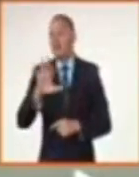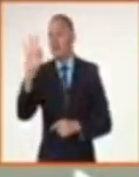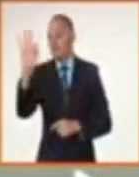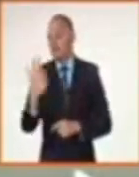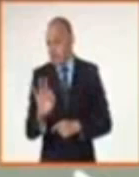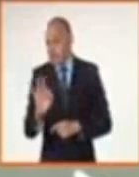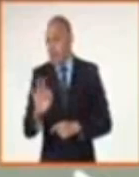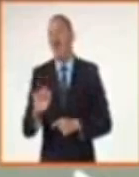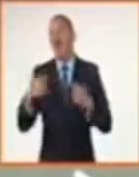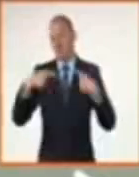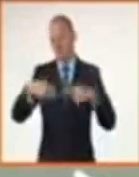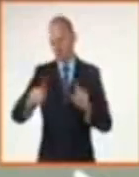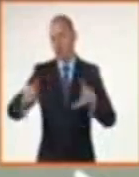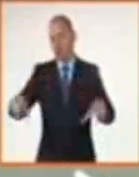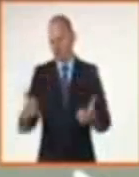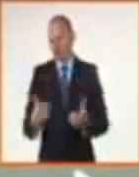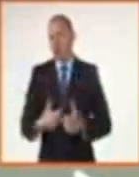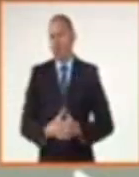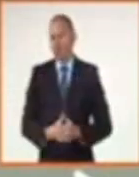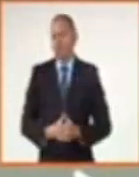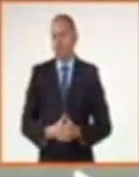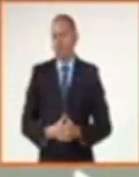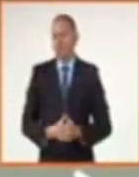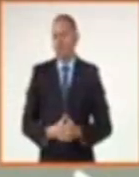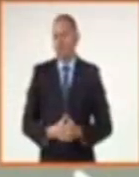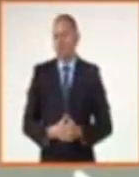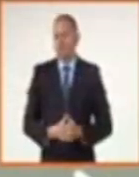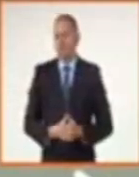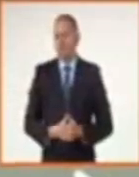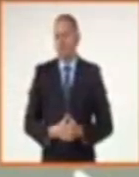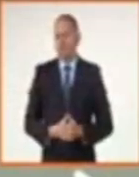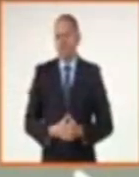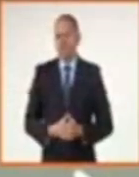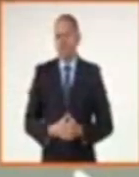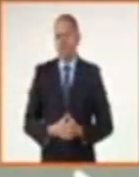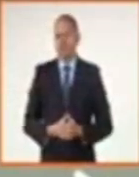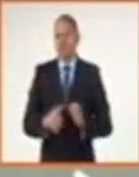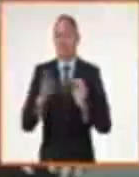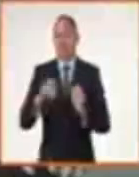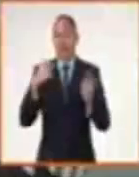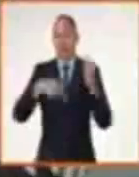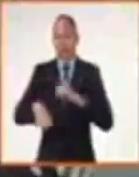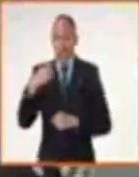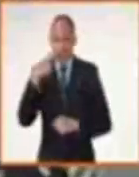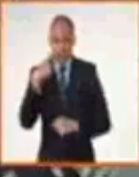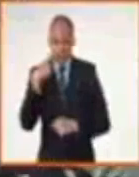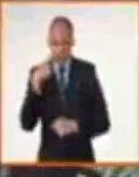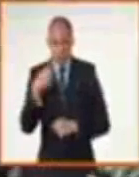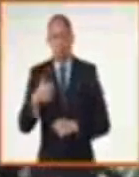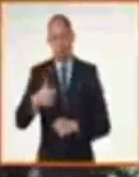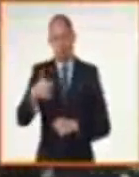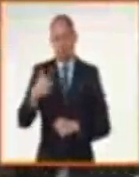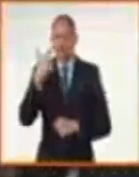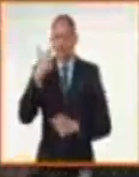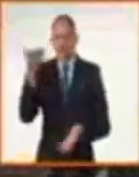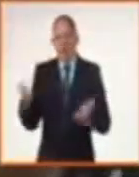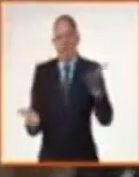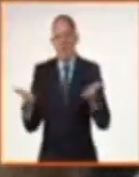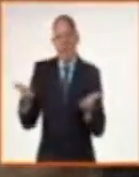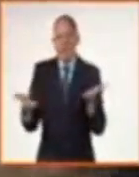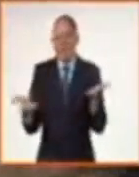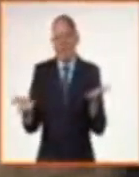75,92% del padrón electoral. Estos resultados son superiores a los alcanzados en los procesos